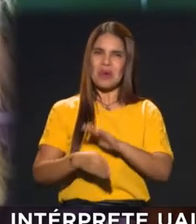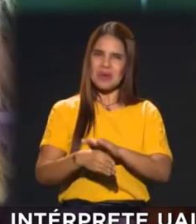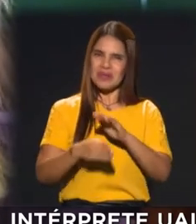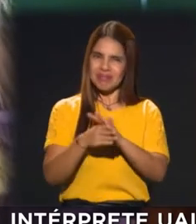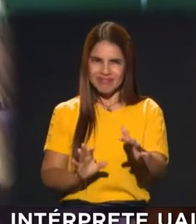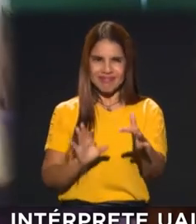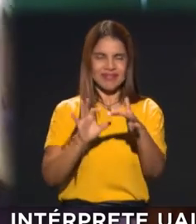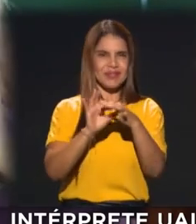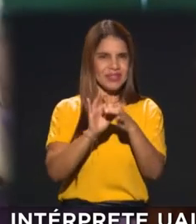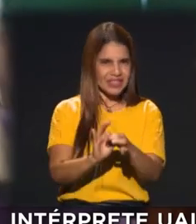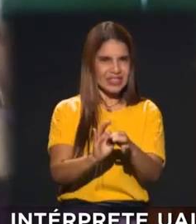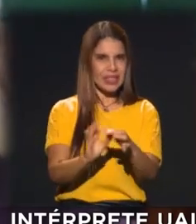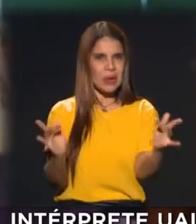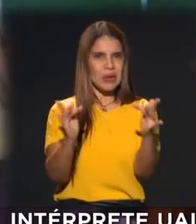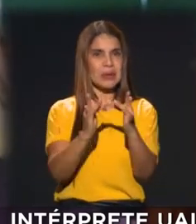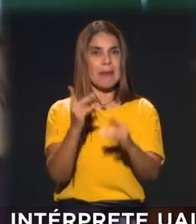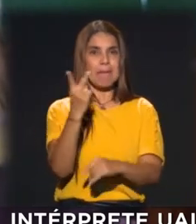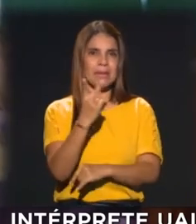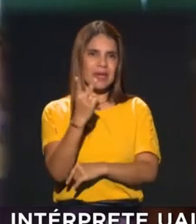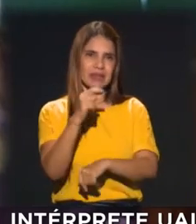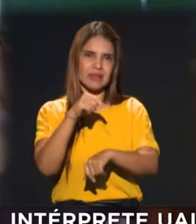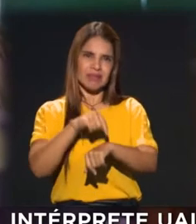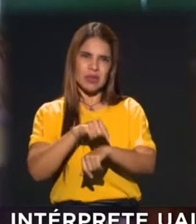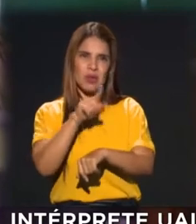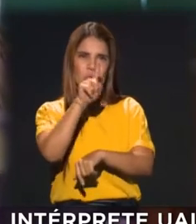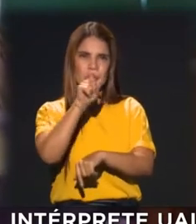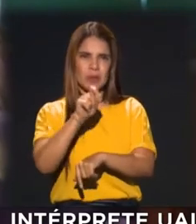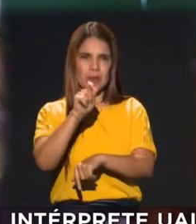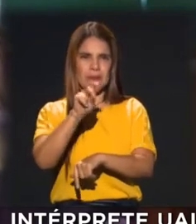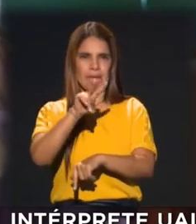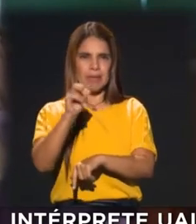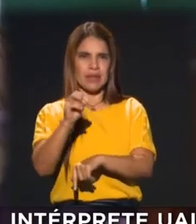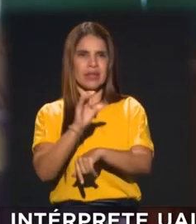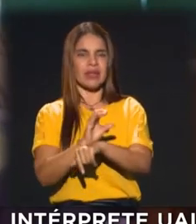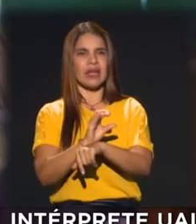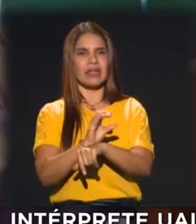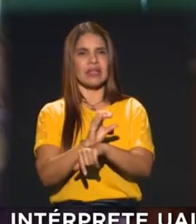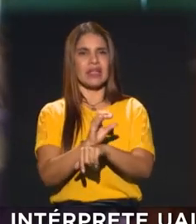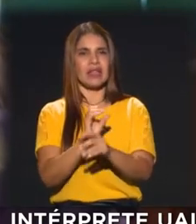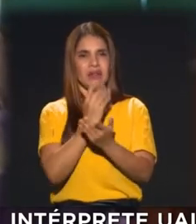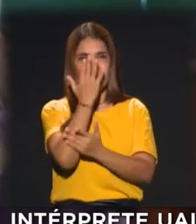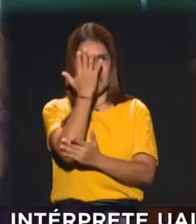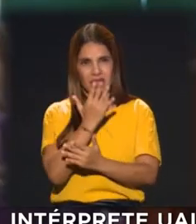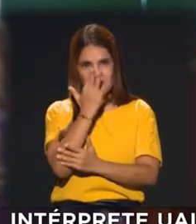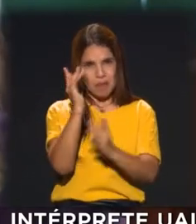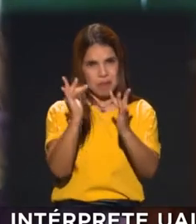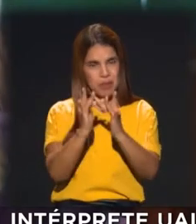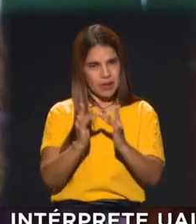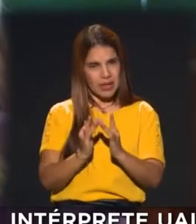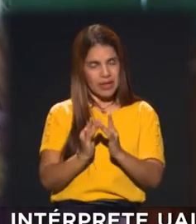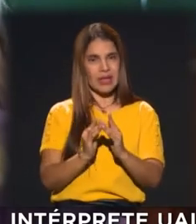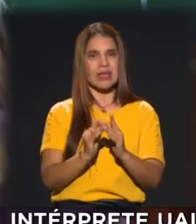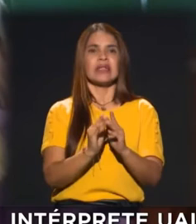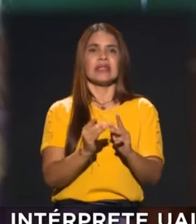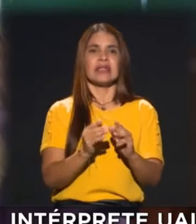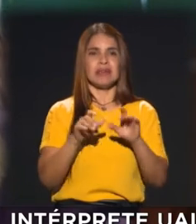unidos. Conéctense este viernes desde la 1:20 de la tarde por nuestro canal de Facebook. Nos encuentran como